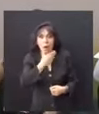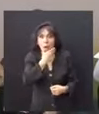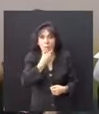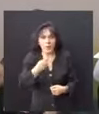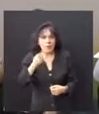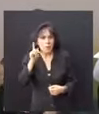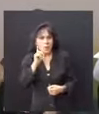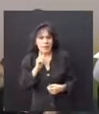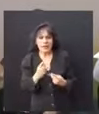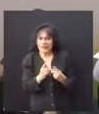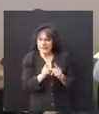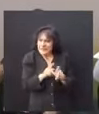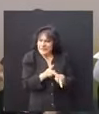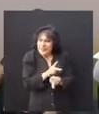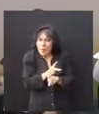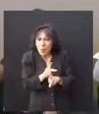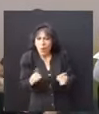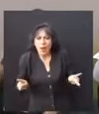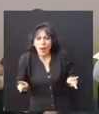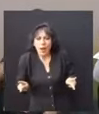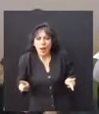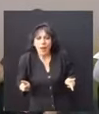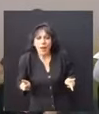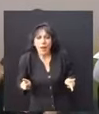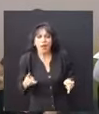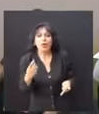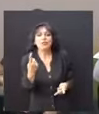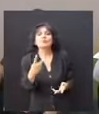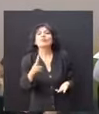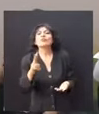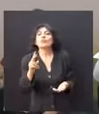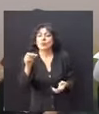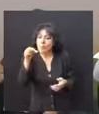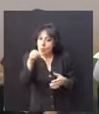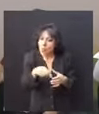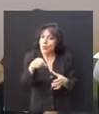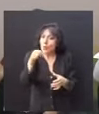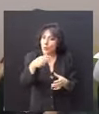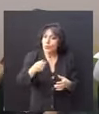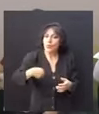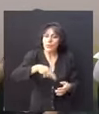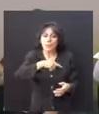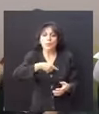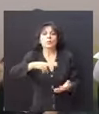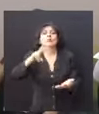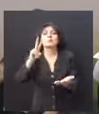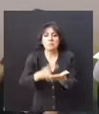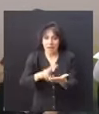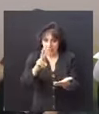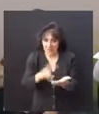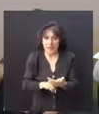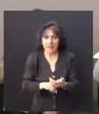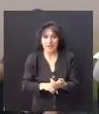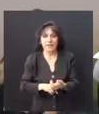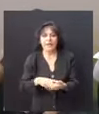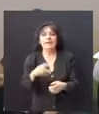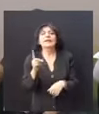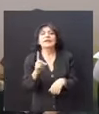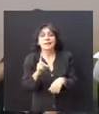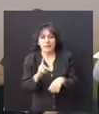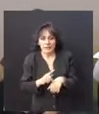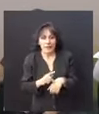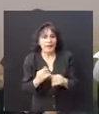El hombre más rico de México vale exactamente lo mismo que